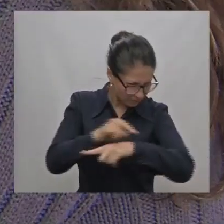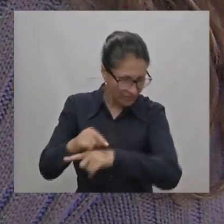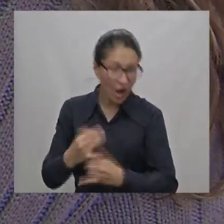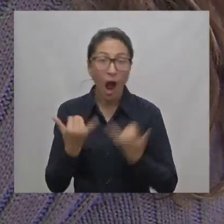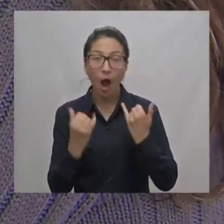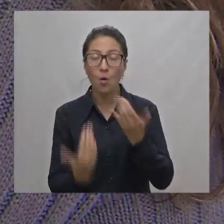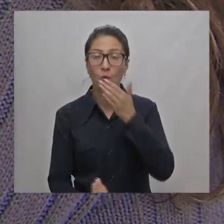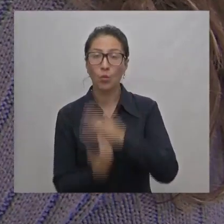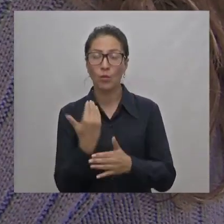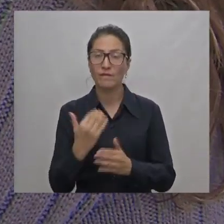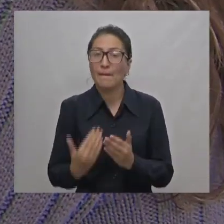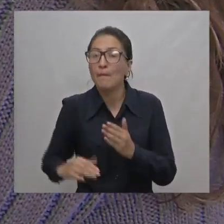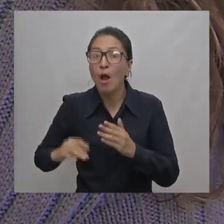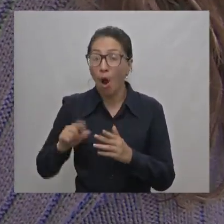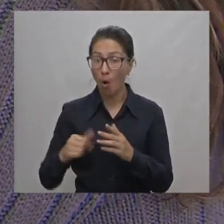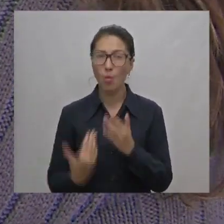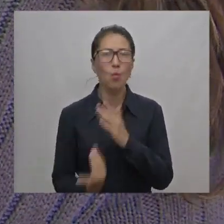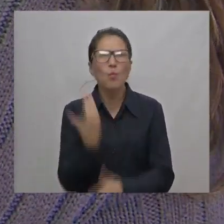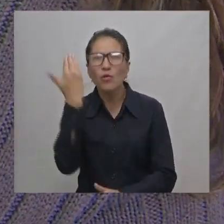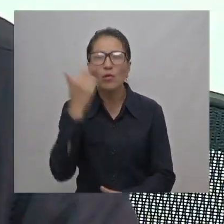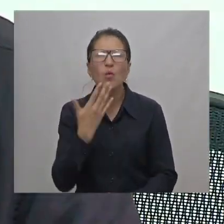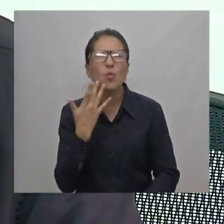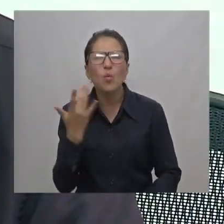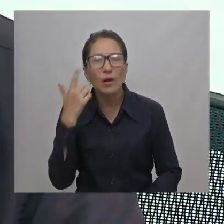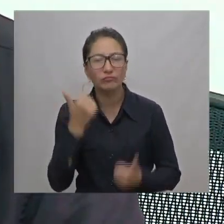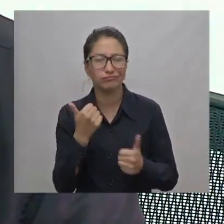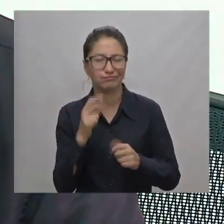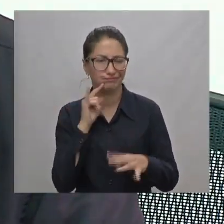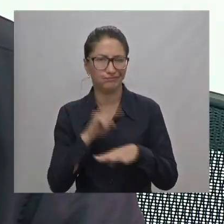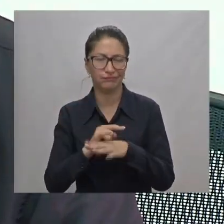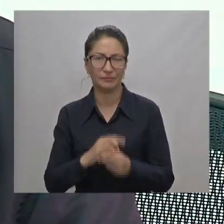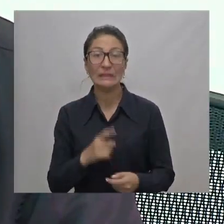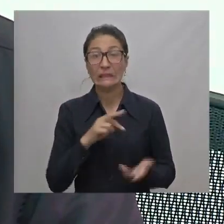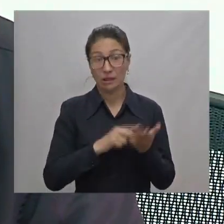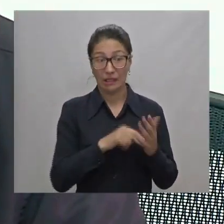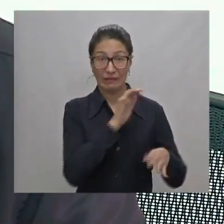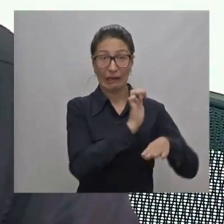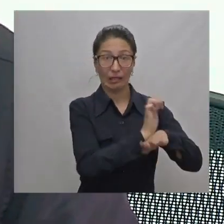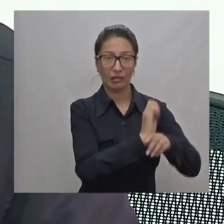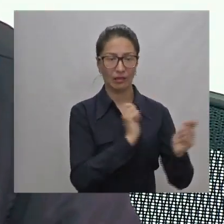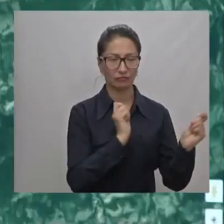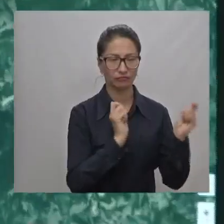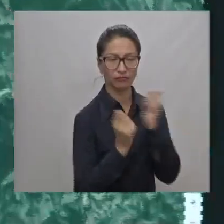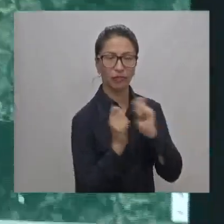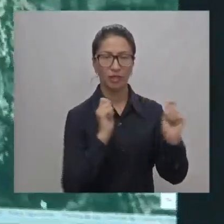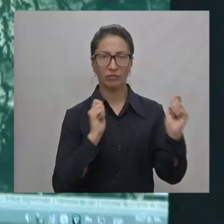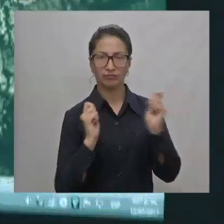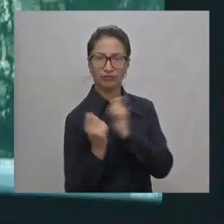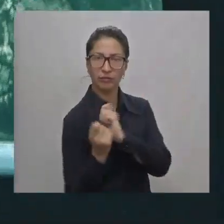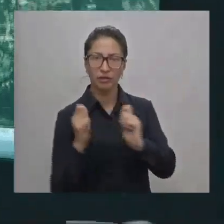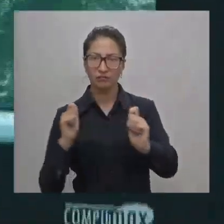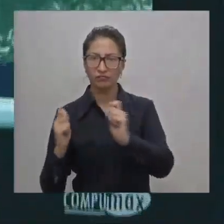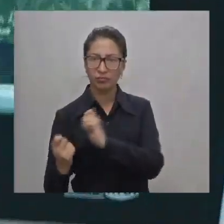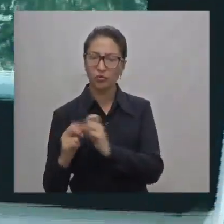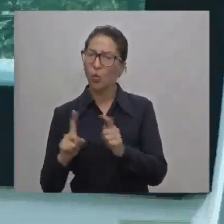en día a una auditoría moderna. Y como una entidad en continua evolución, la